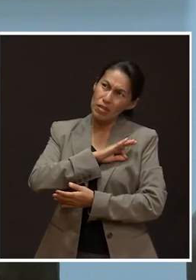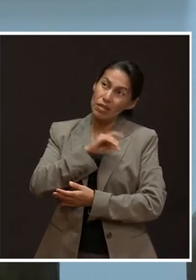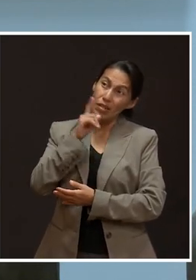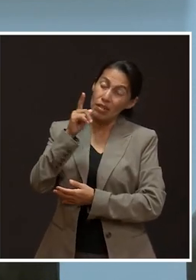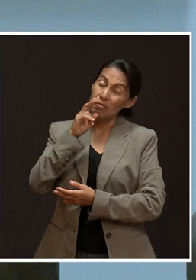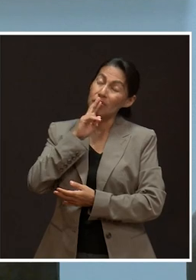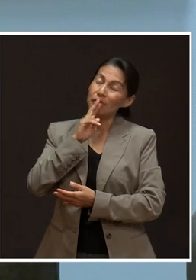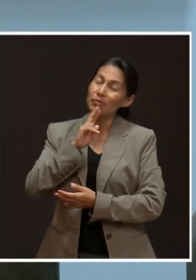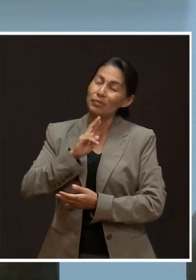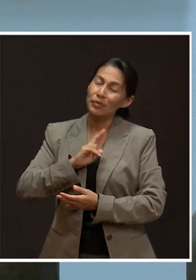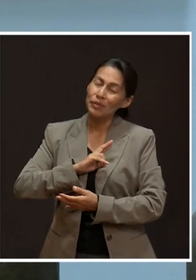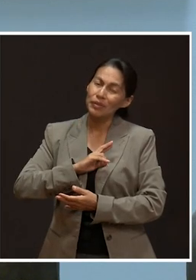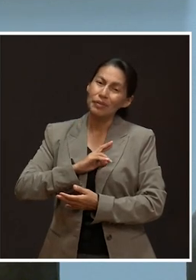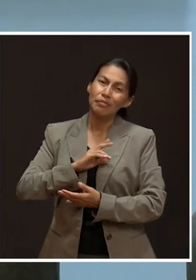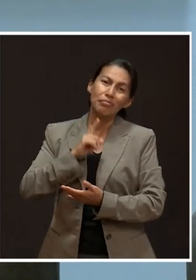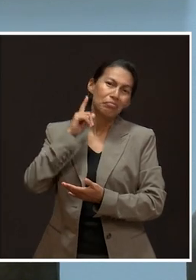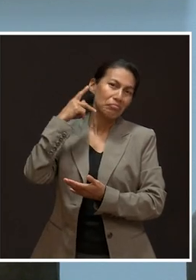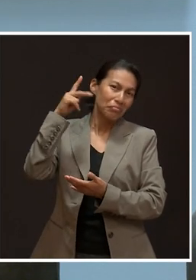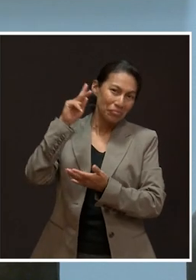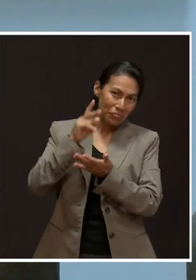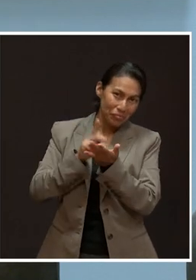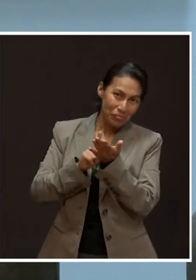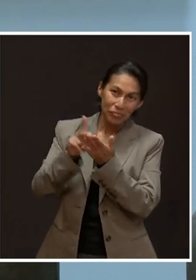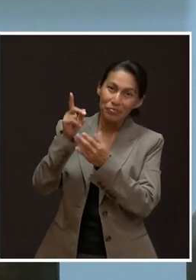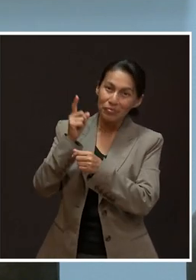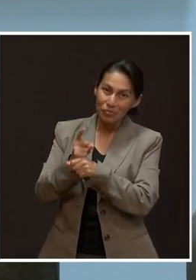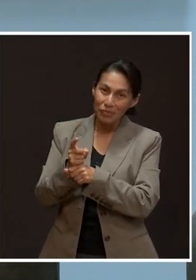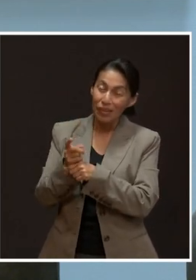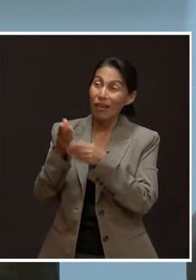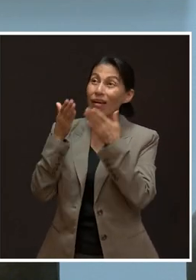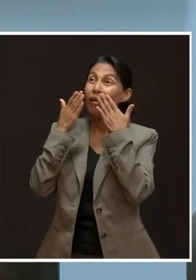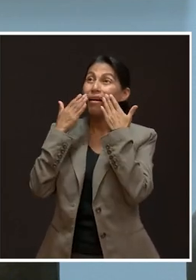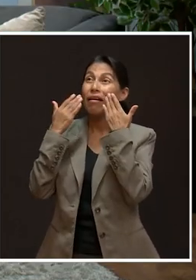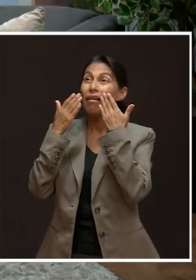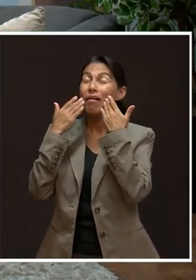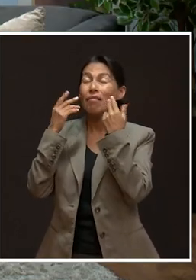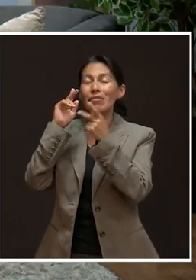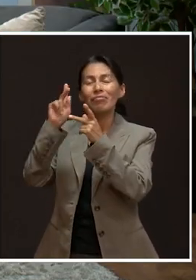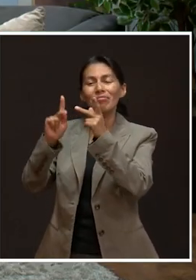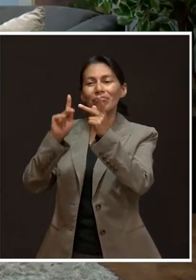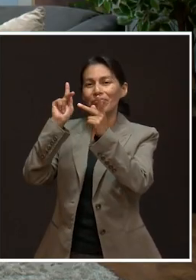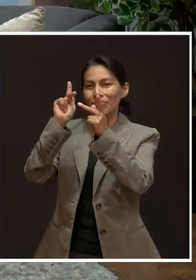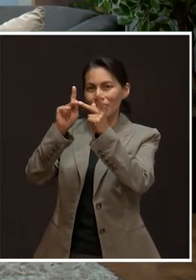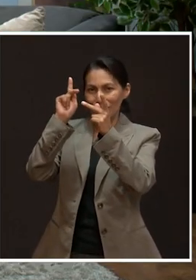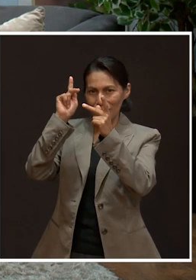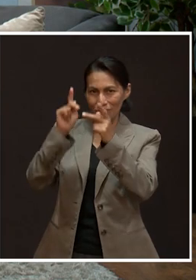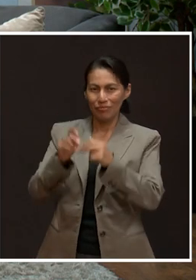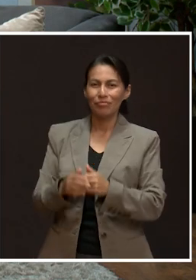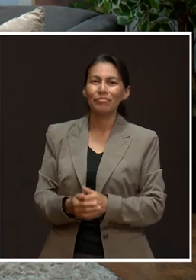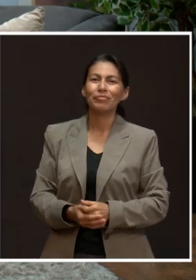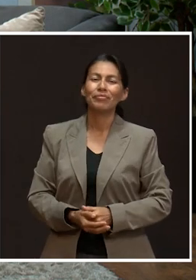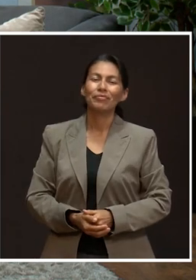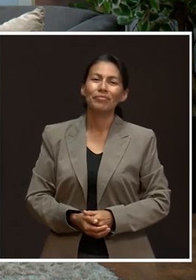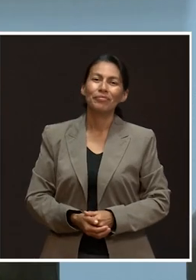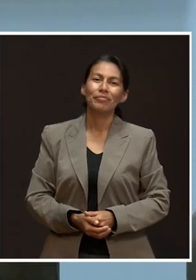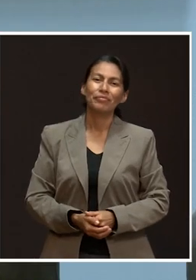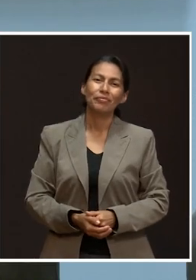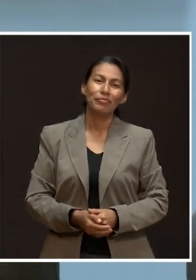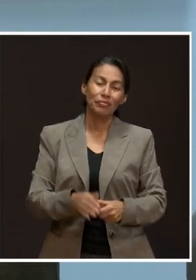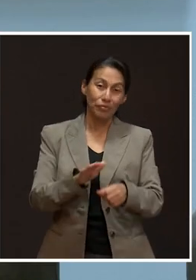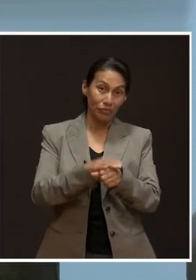con fe, conforme a su voluntad. Agradable y perfecta, ¿no es cierto? Sí. Así que